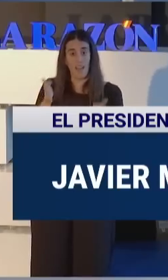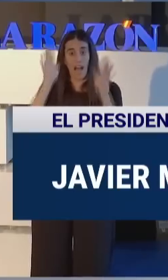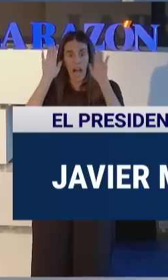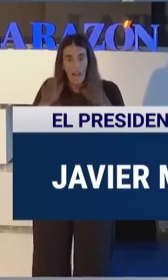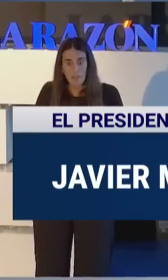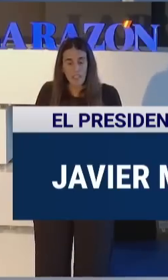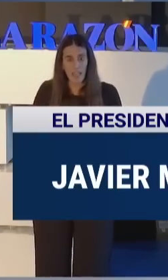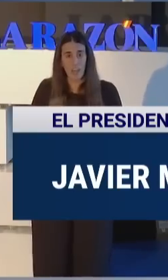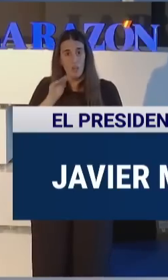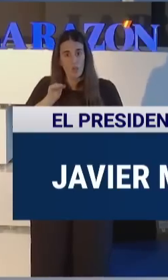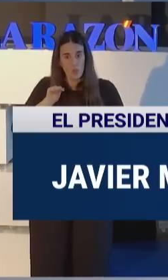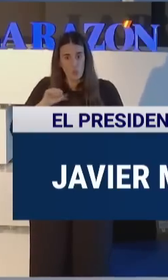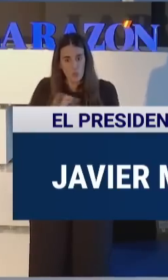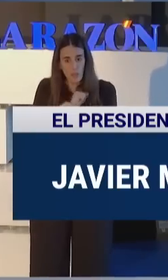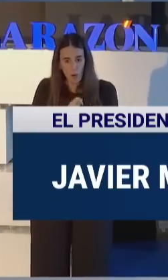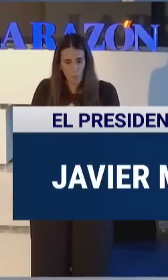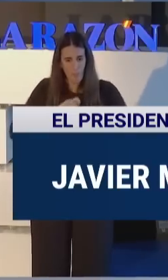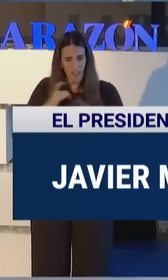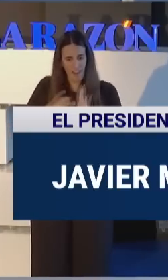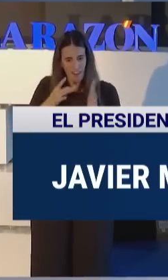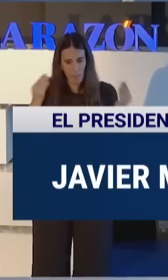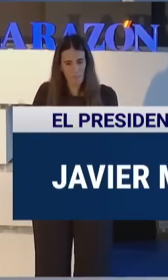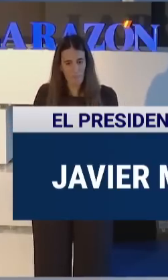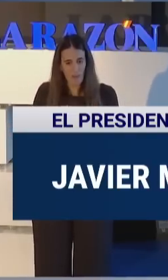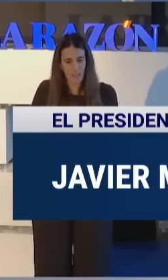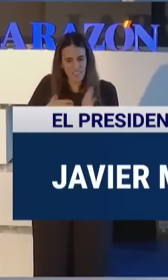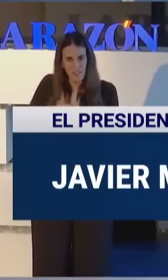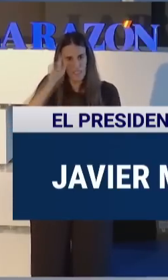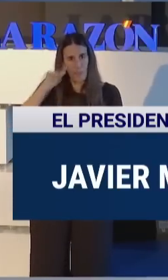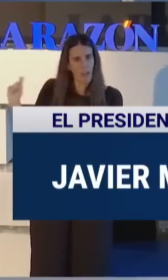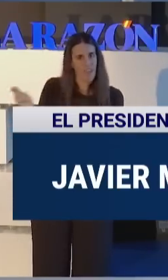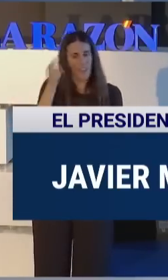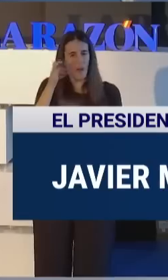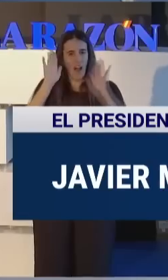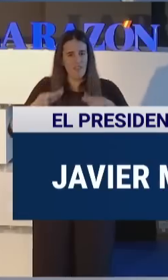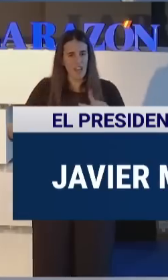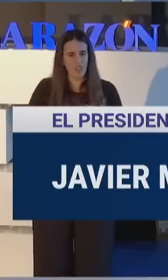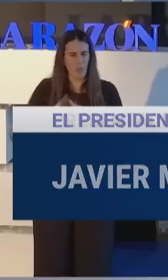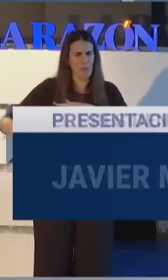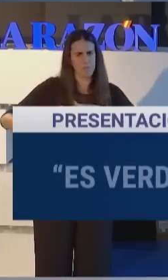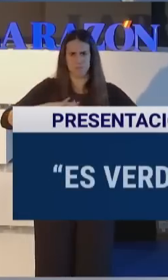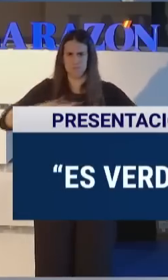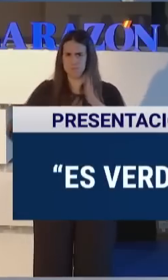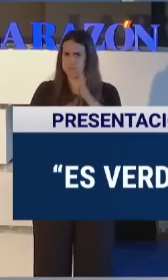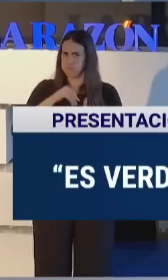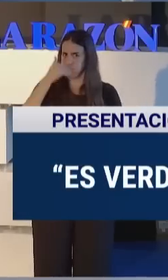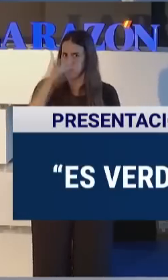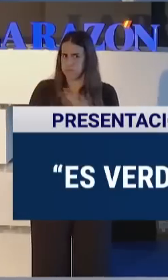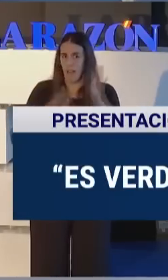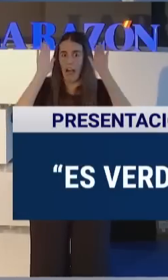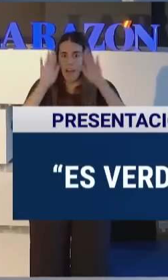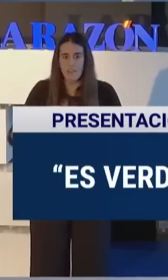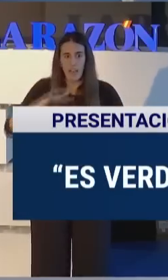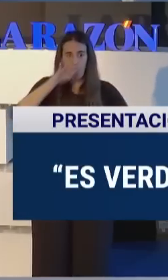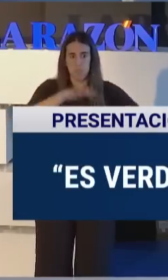bienes de mejor calidad, mejor precio, es un héroe y eso, entonces una sociedad muy dinámica y que crece mucho va a generar